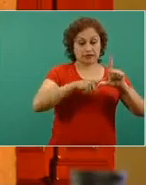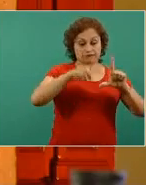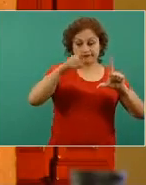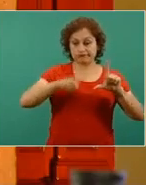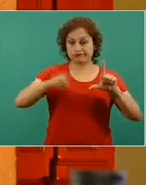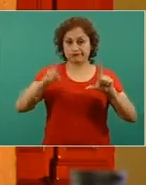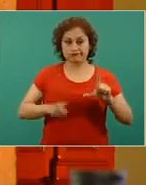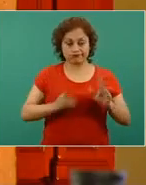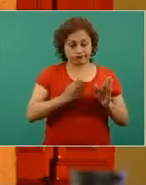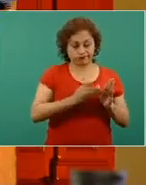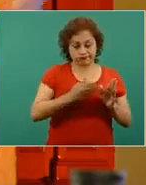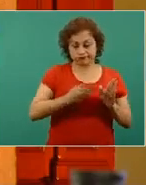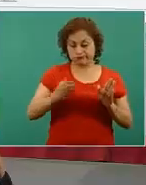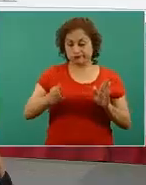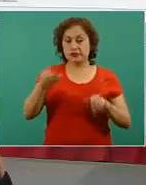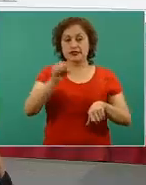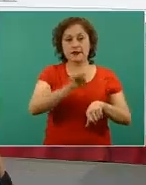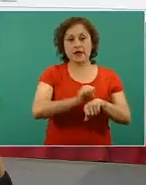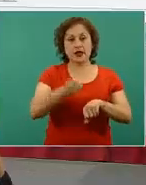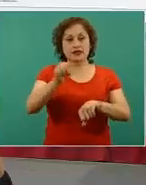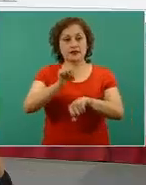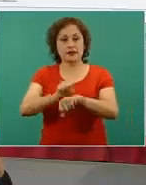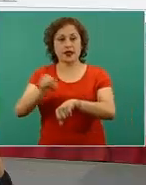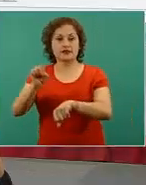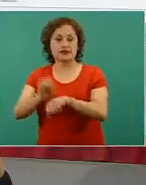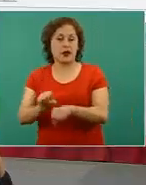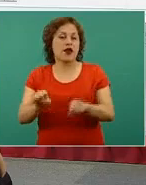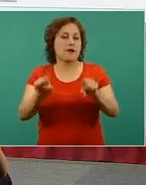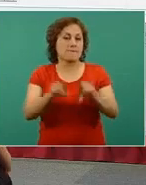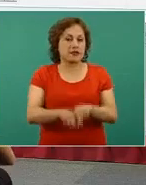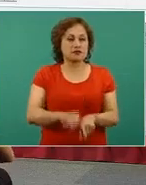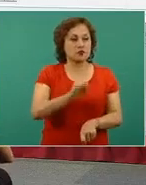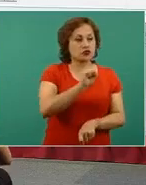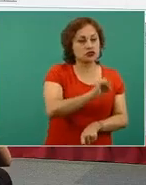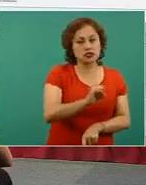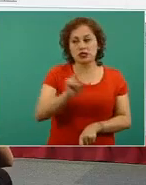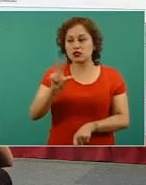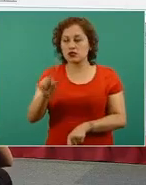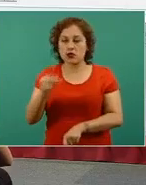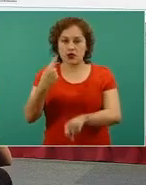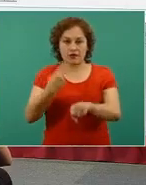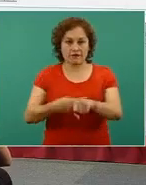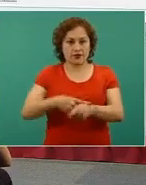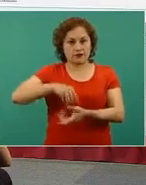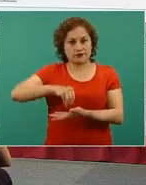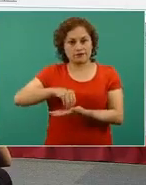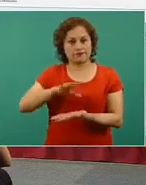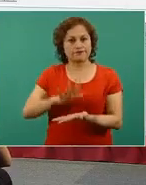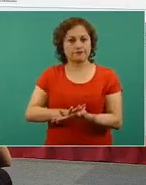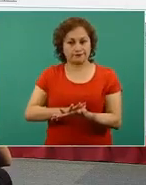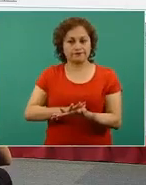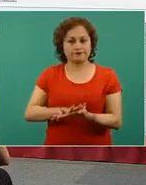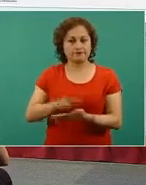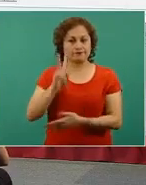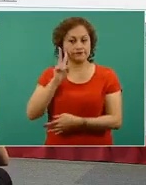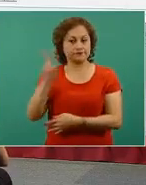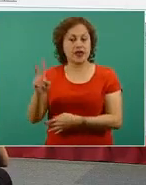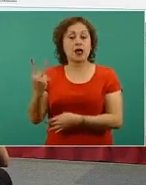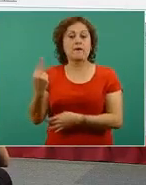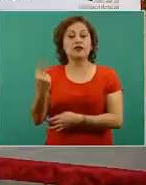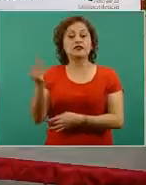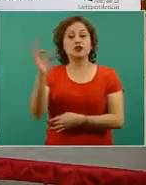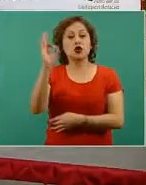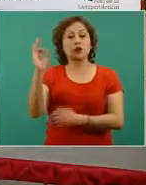la positividad. En este momento pues estamos con una positividad del 25% y ha habido una disminución de